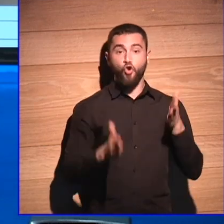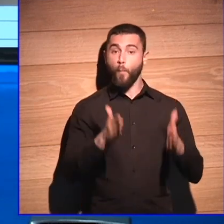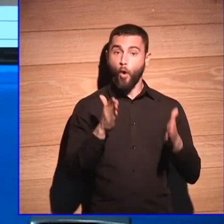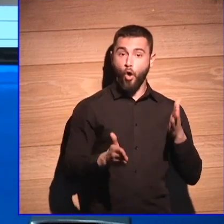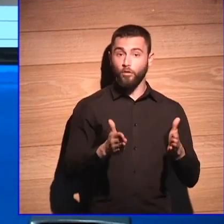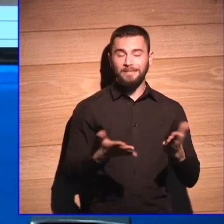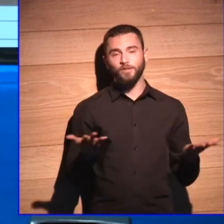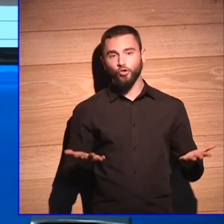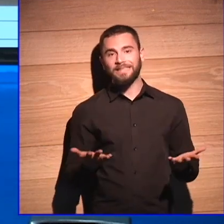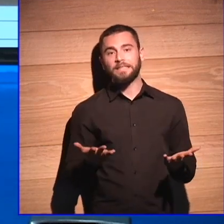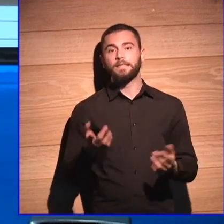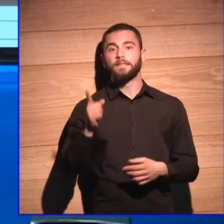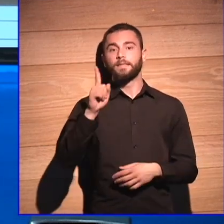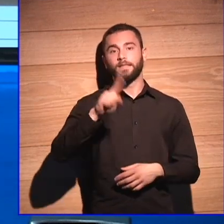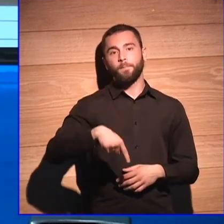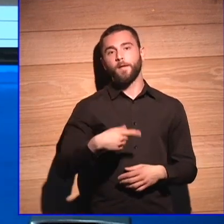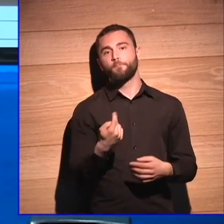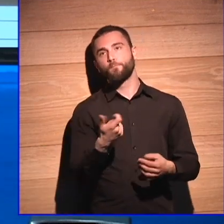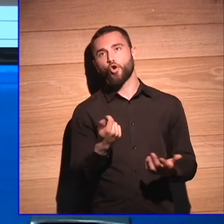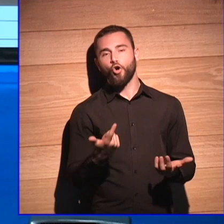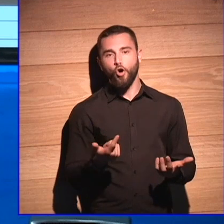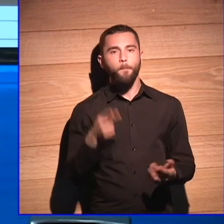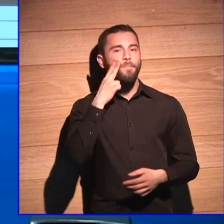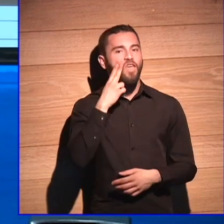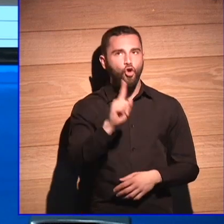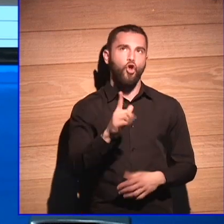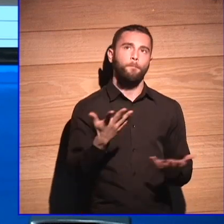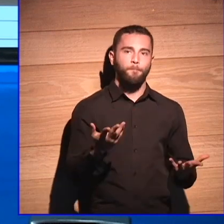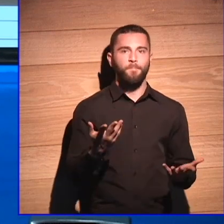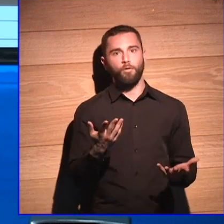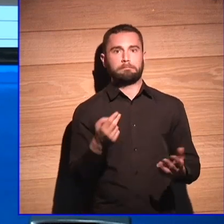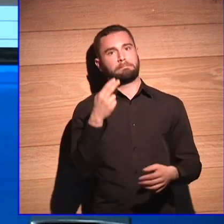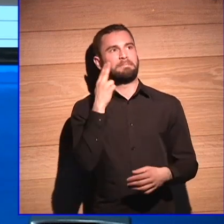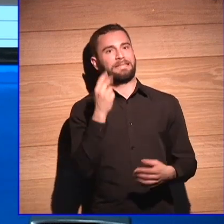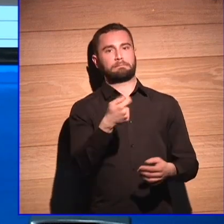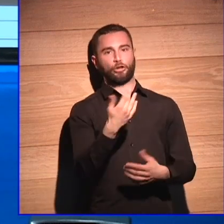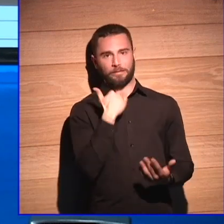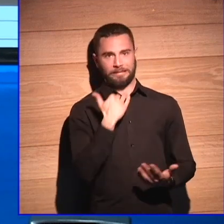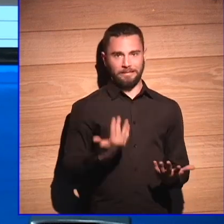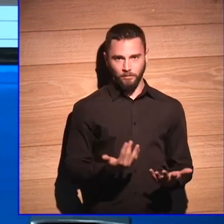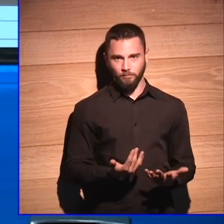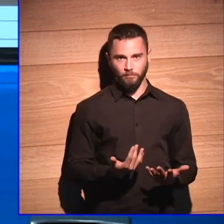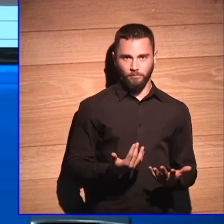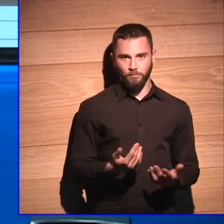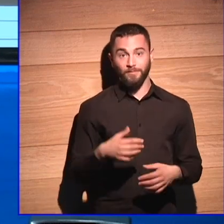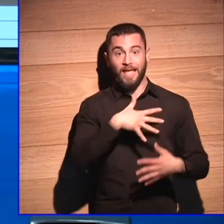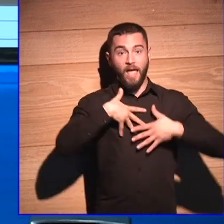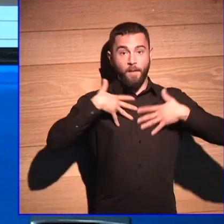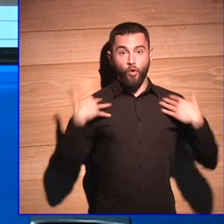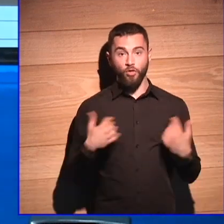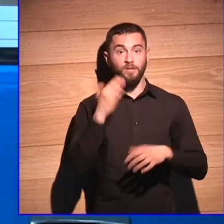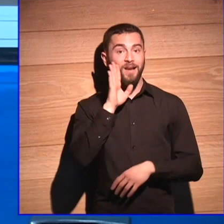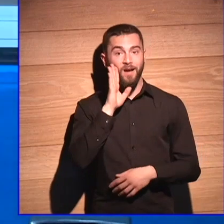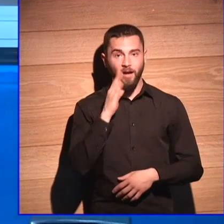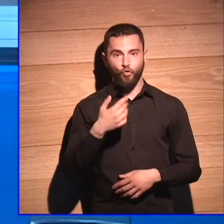también le da un cierto, no es miedo, pero bueno, un cierto reparo. Hay que decir que estas emociones las generamos